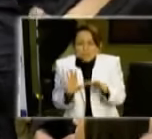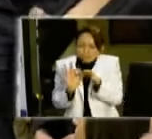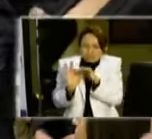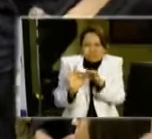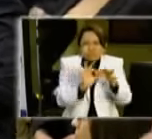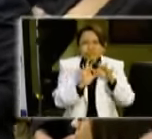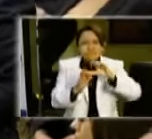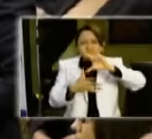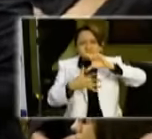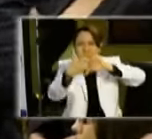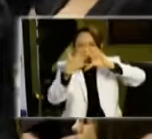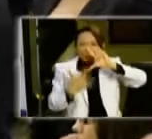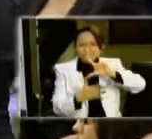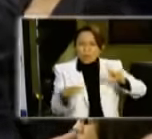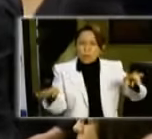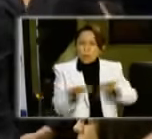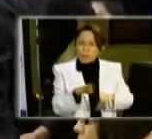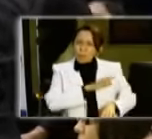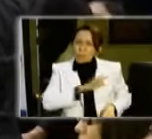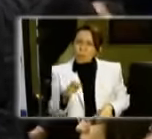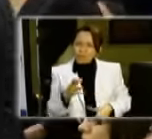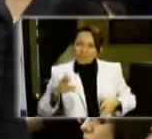qué?